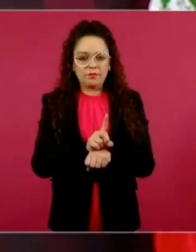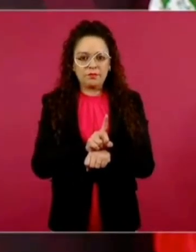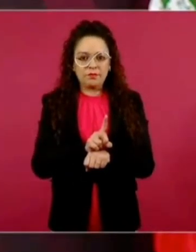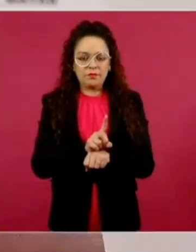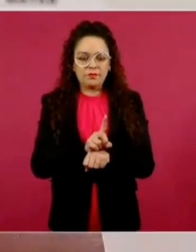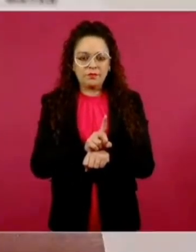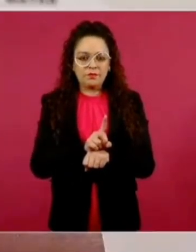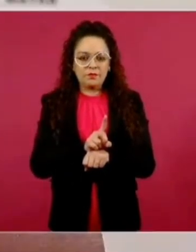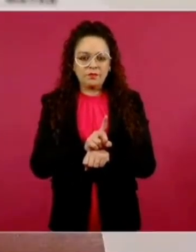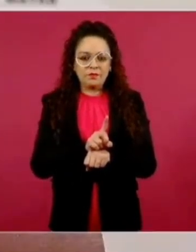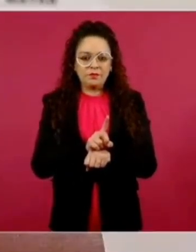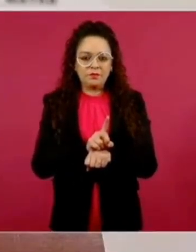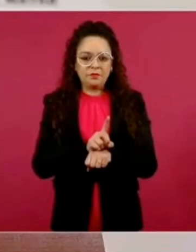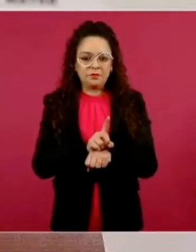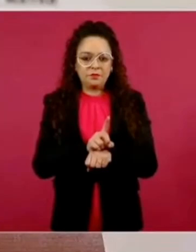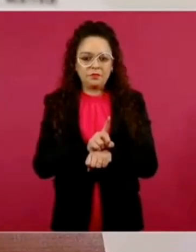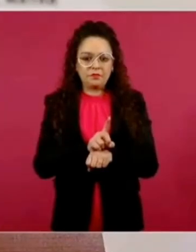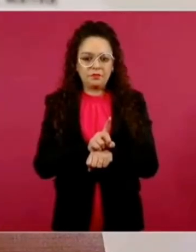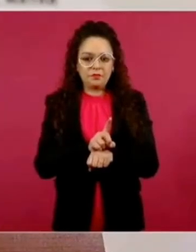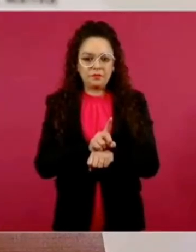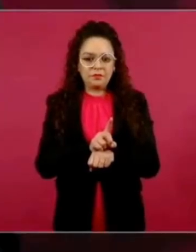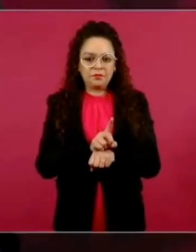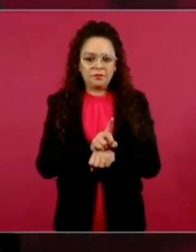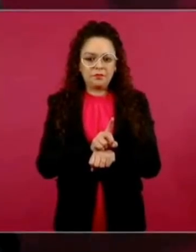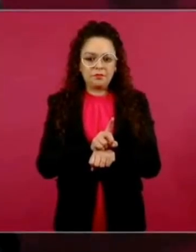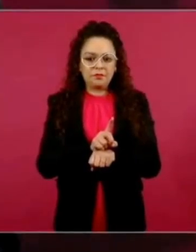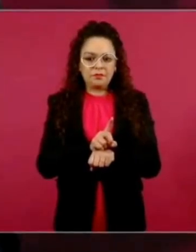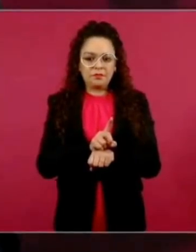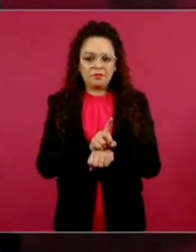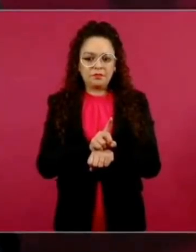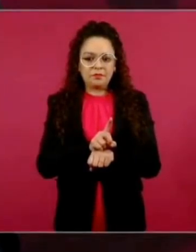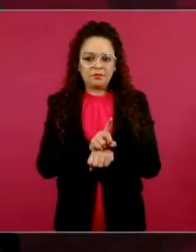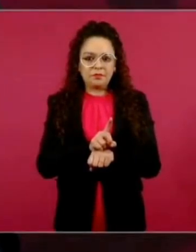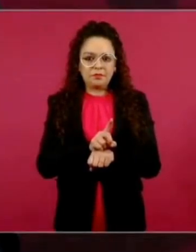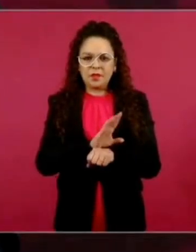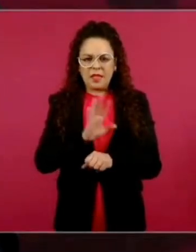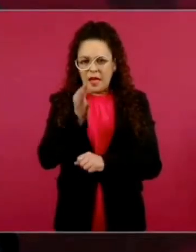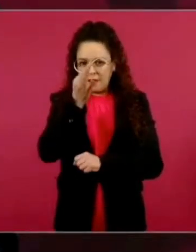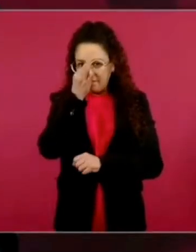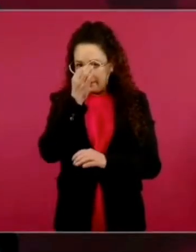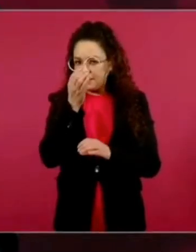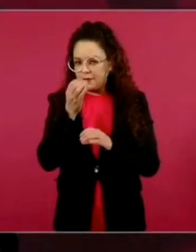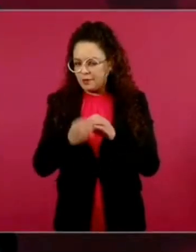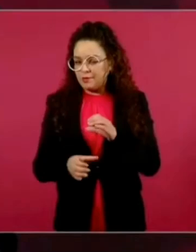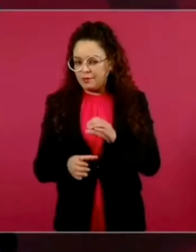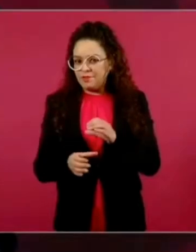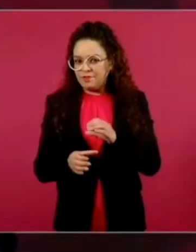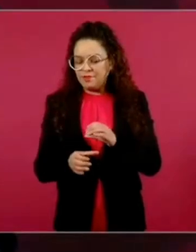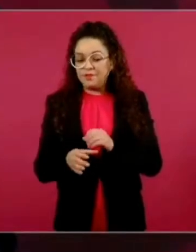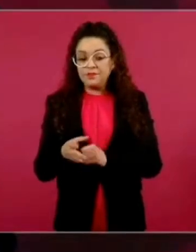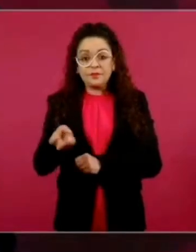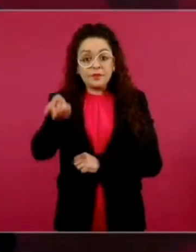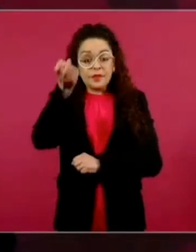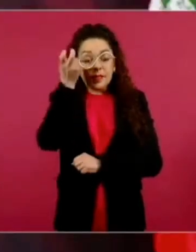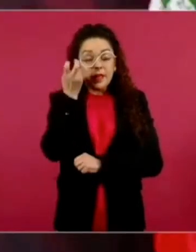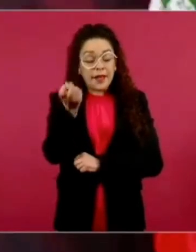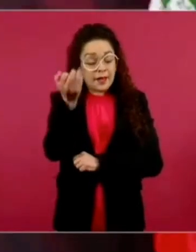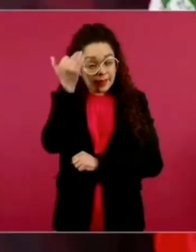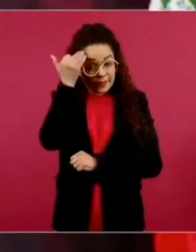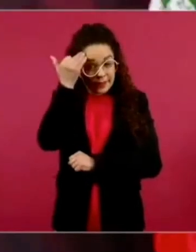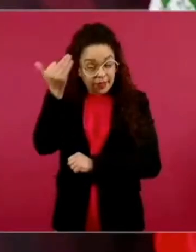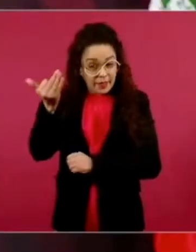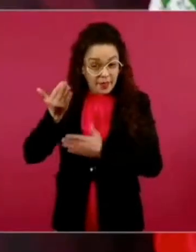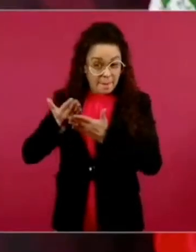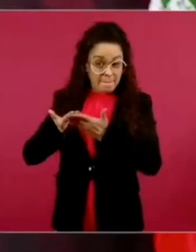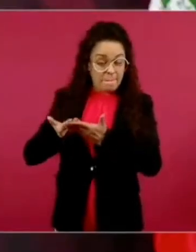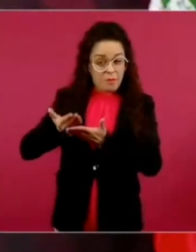Y aún con esto termino por ahora. Cuando en esa época